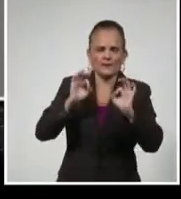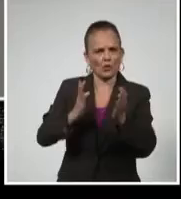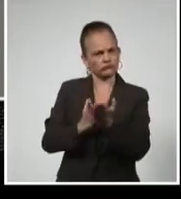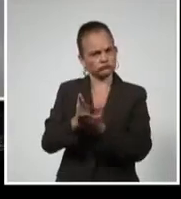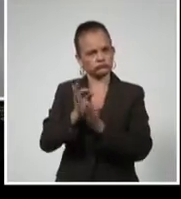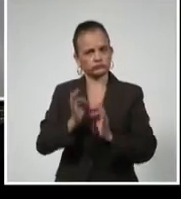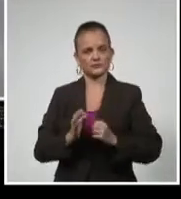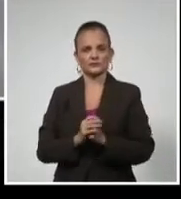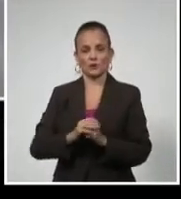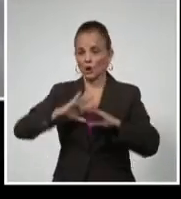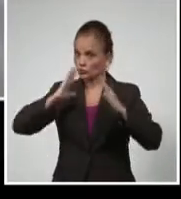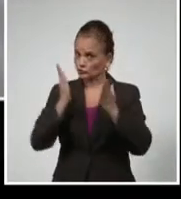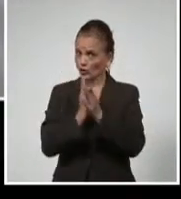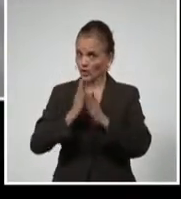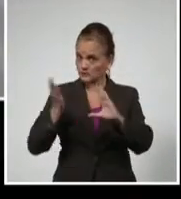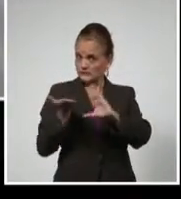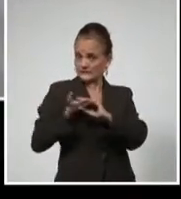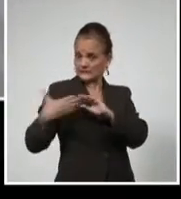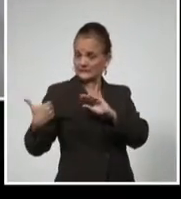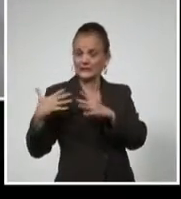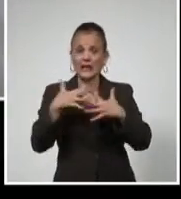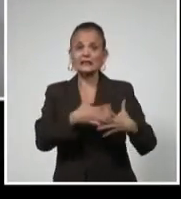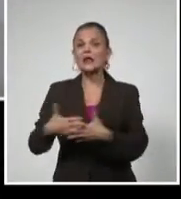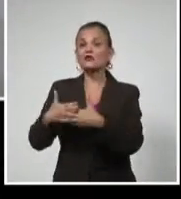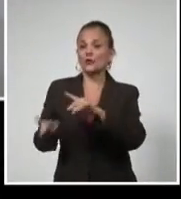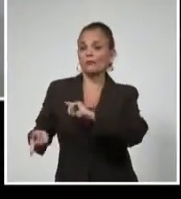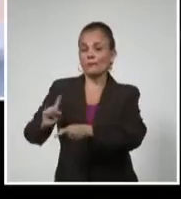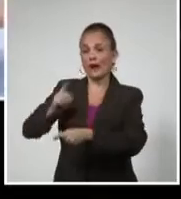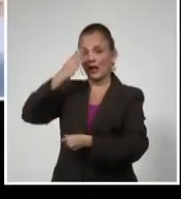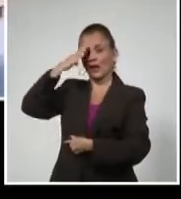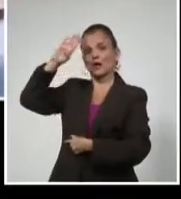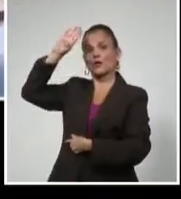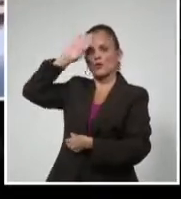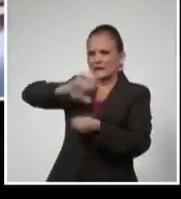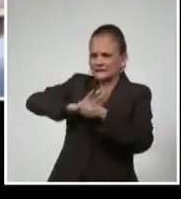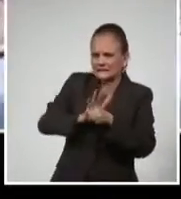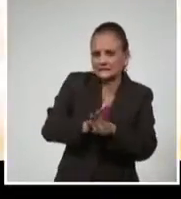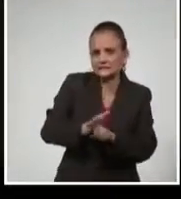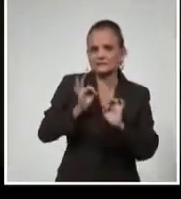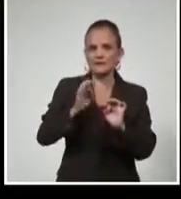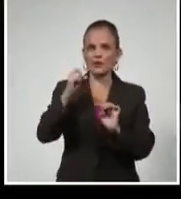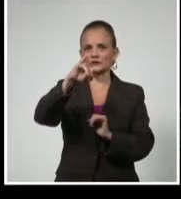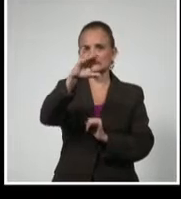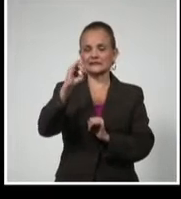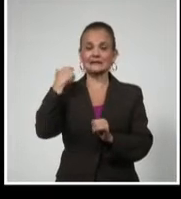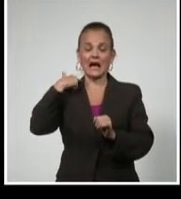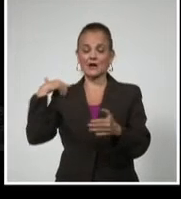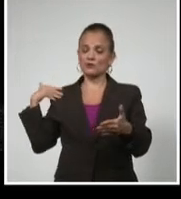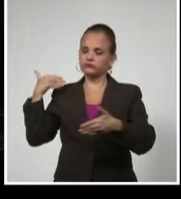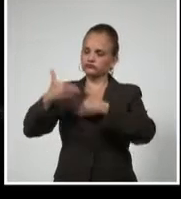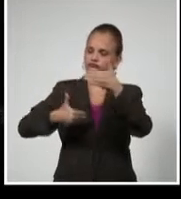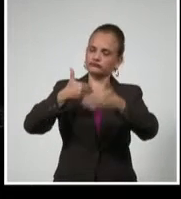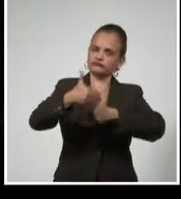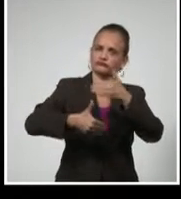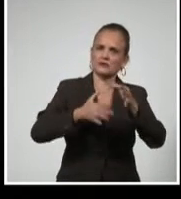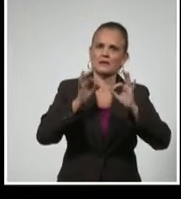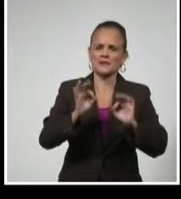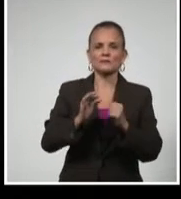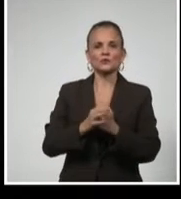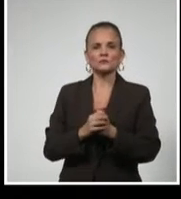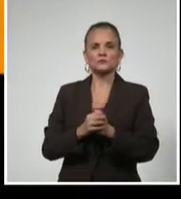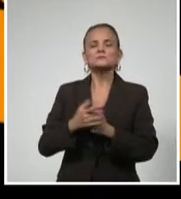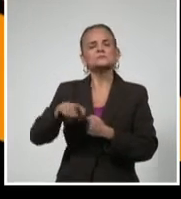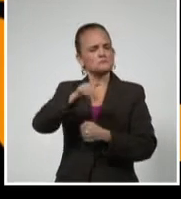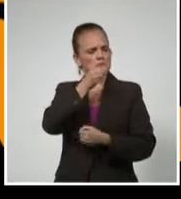estas sanciones que han pretendido asfixiar la economía cubana por más de 60 años, en la actualidad inversionistas de varias latitudes